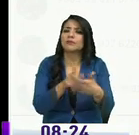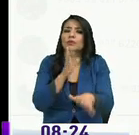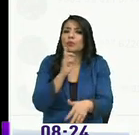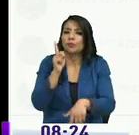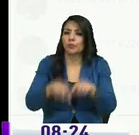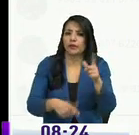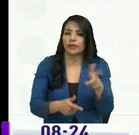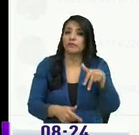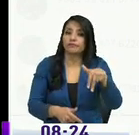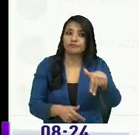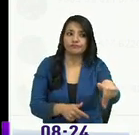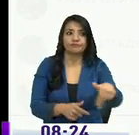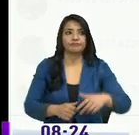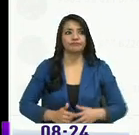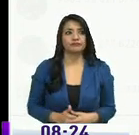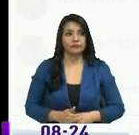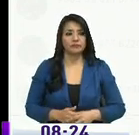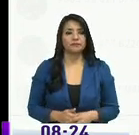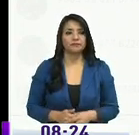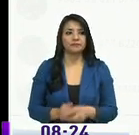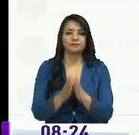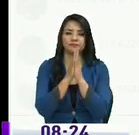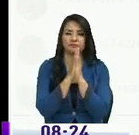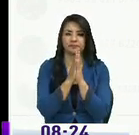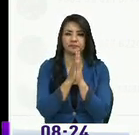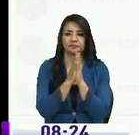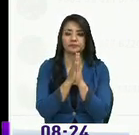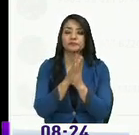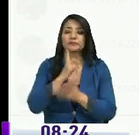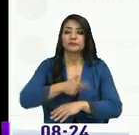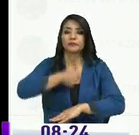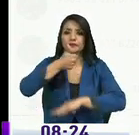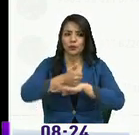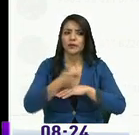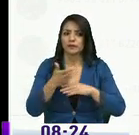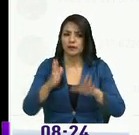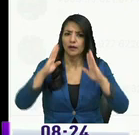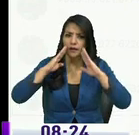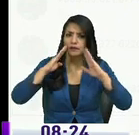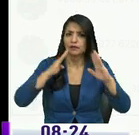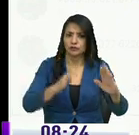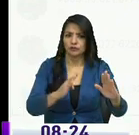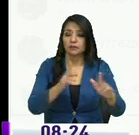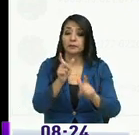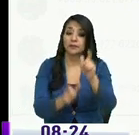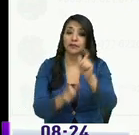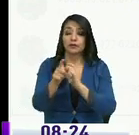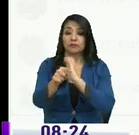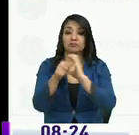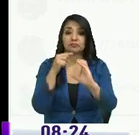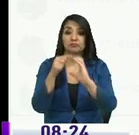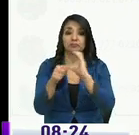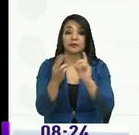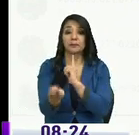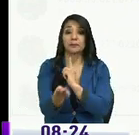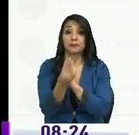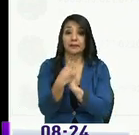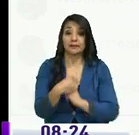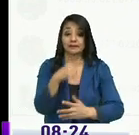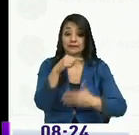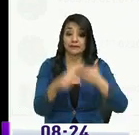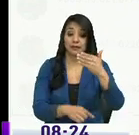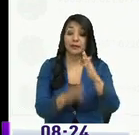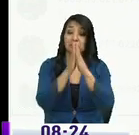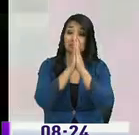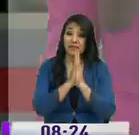por este lugar. Realmente esperamos que las autoridades tomen en cuenta todos los pedidos ciudadanos que hemos tenido durante